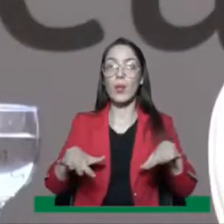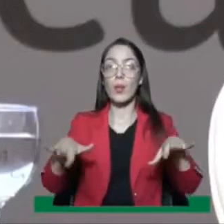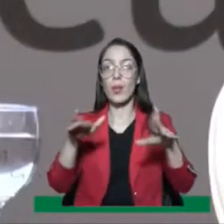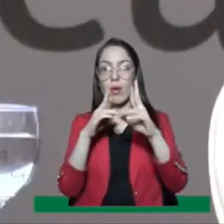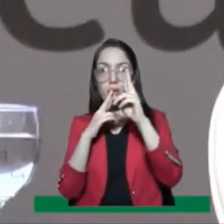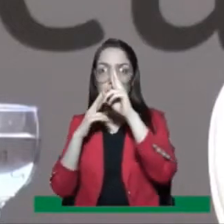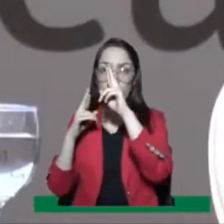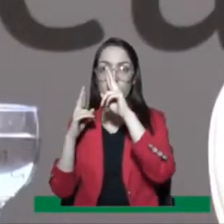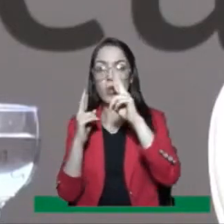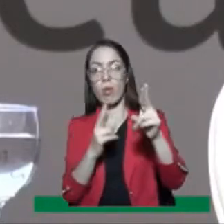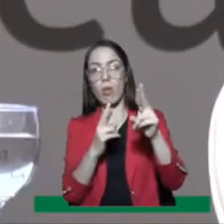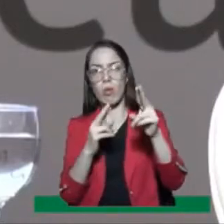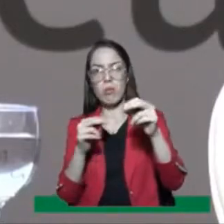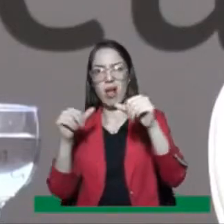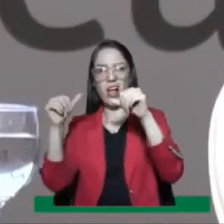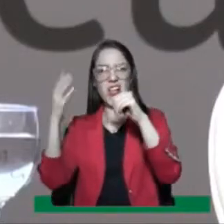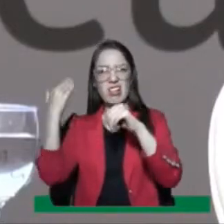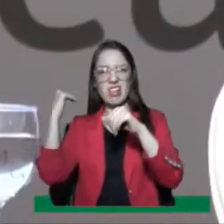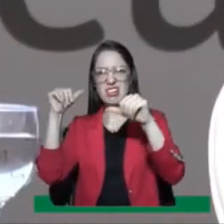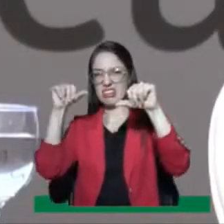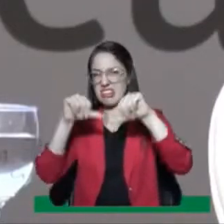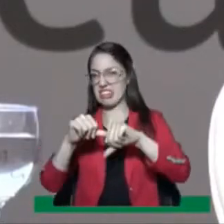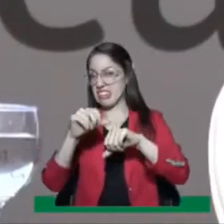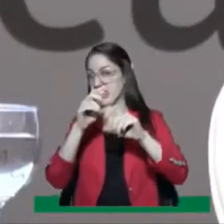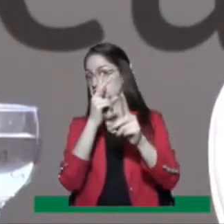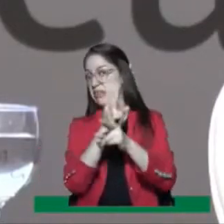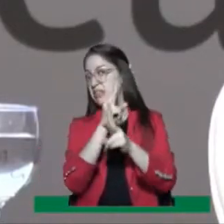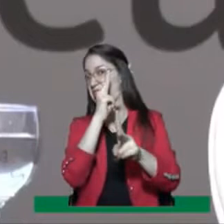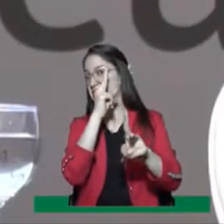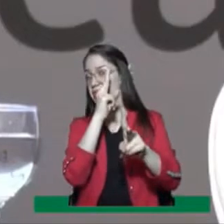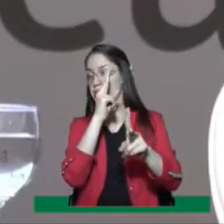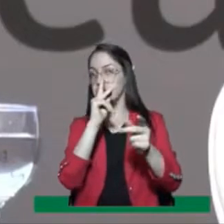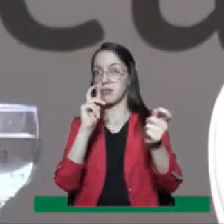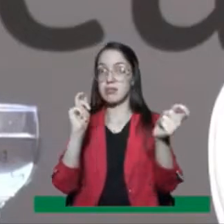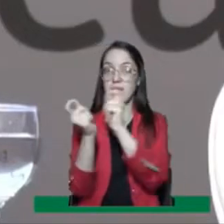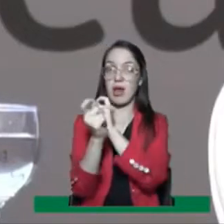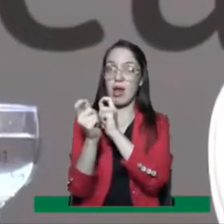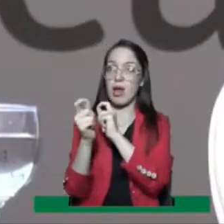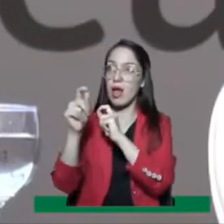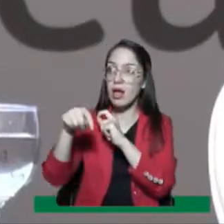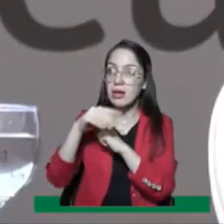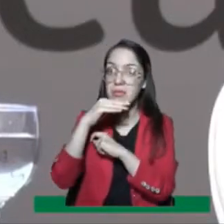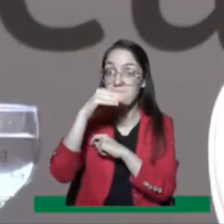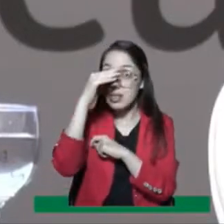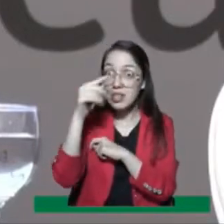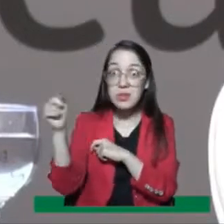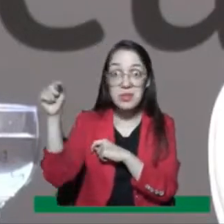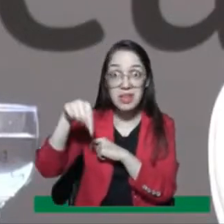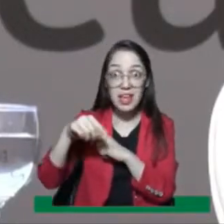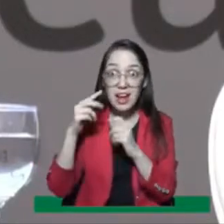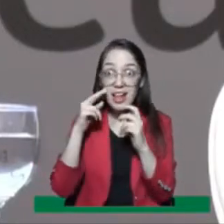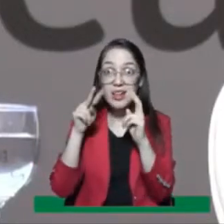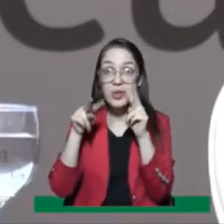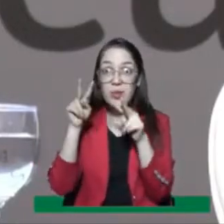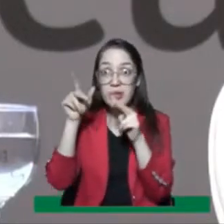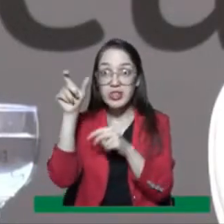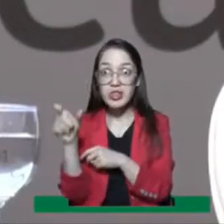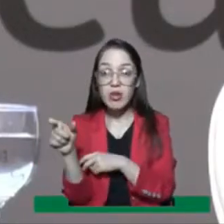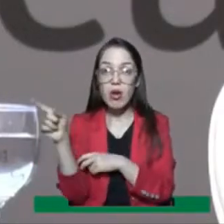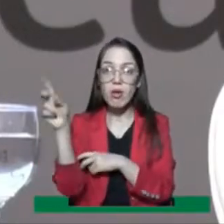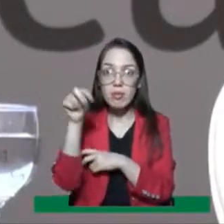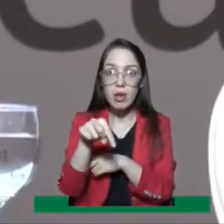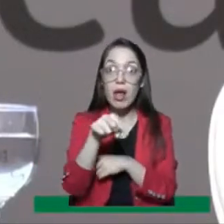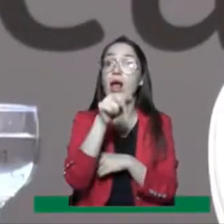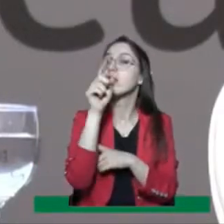por lo malo a ser un lugar imperdible la turista que viene a medellín no se va sin conocer